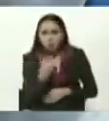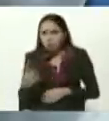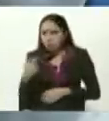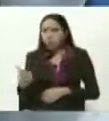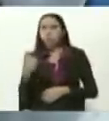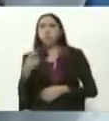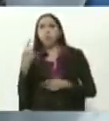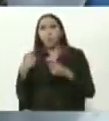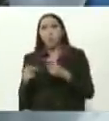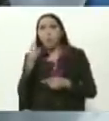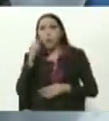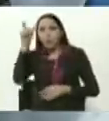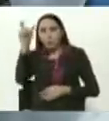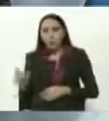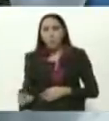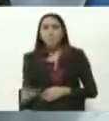detenido.